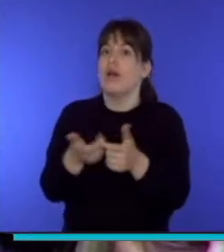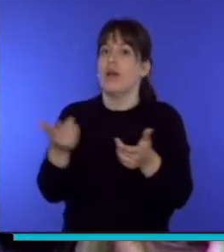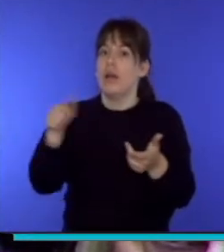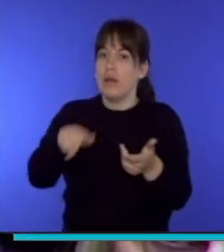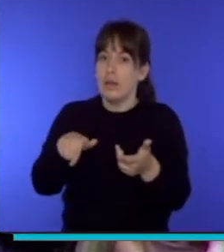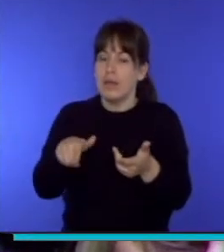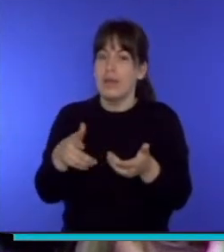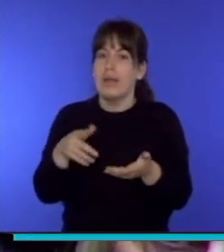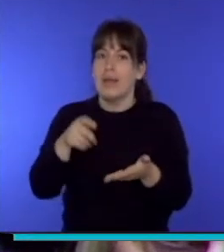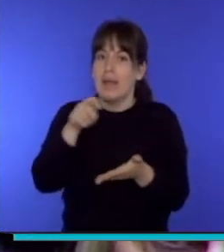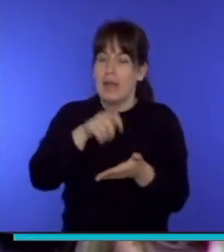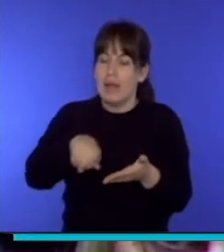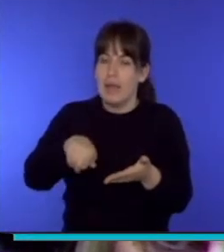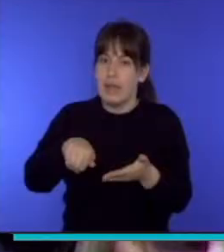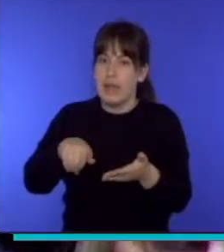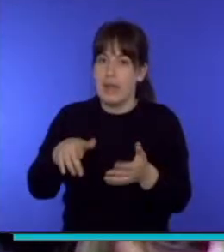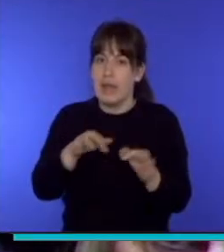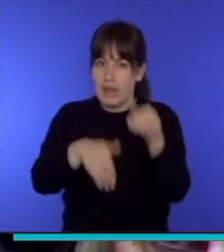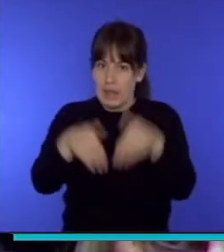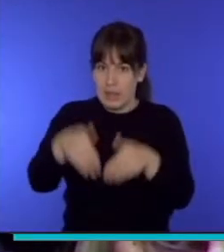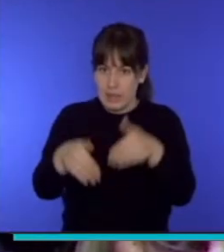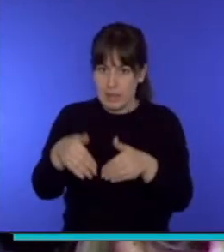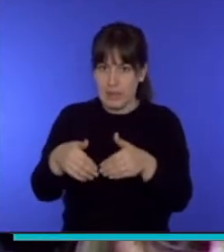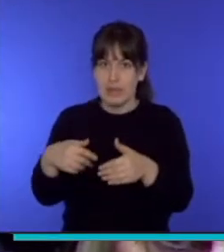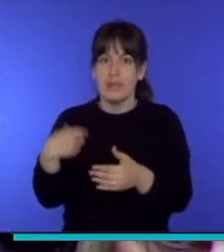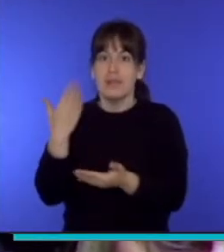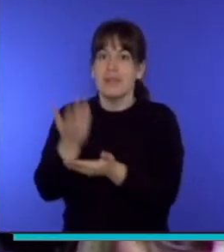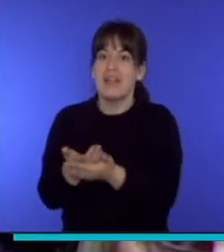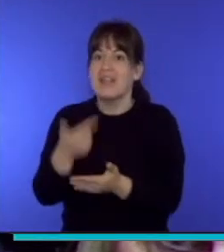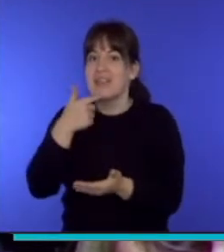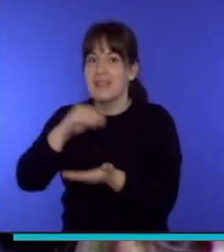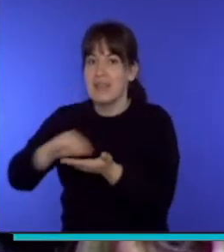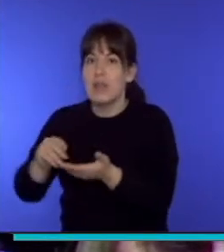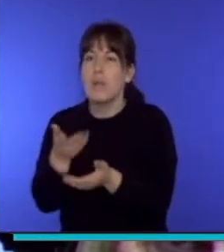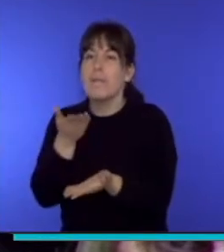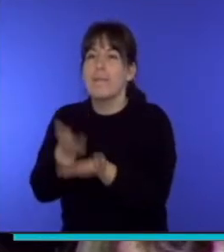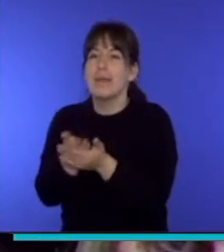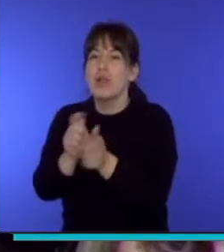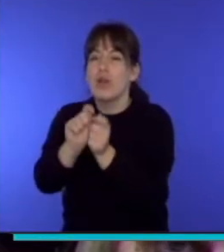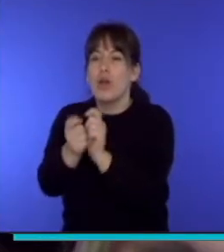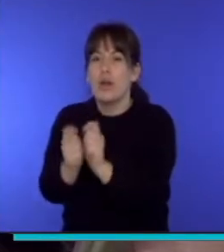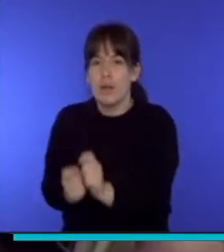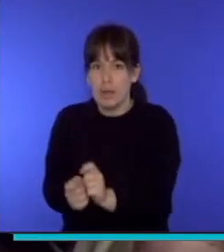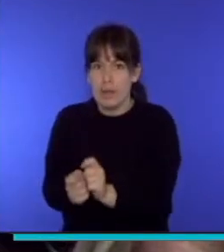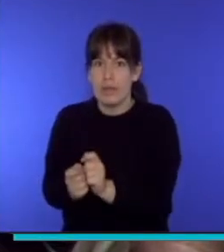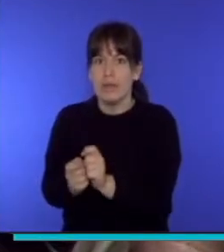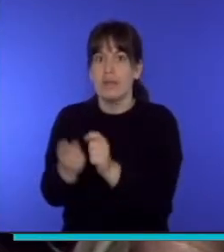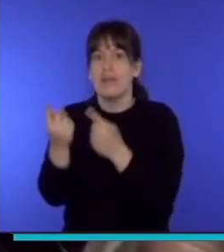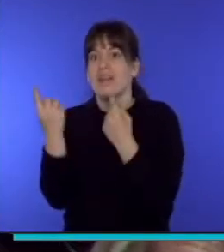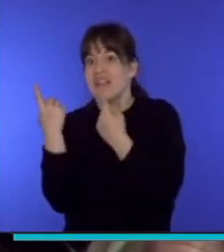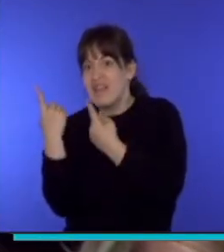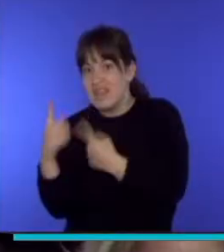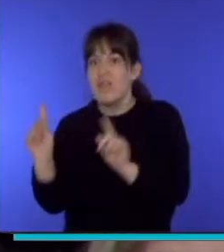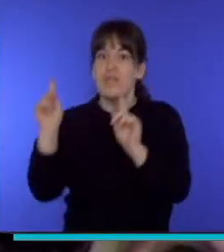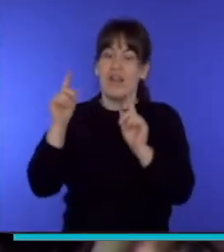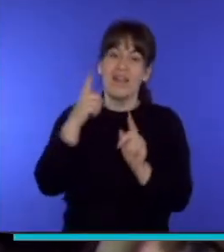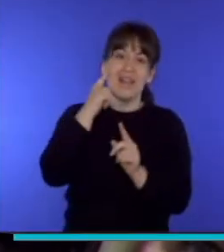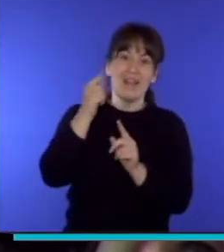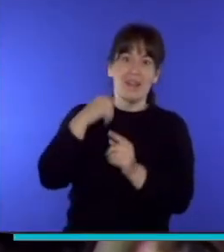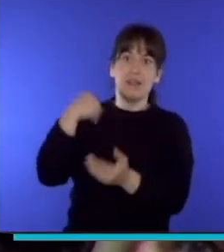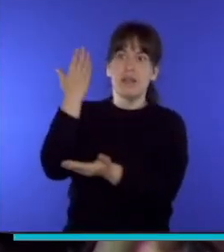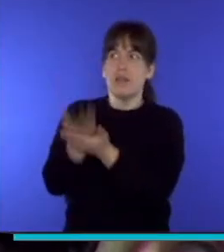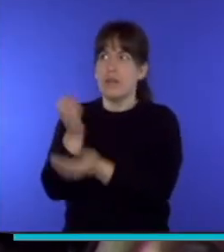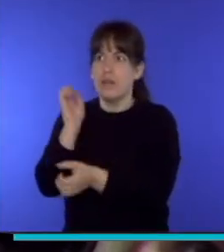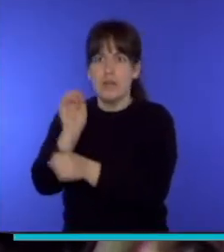llegaron antes de que el Senado trate el proyecto de ley pidiendo una modificación en el cronograma que era distinto al que había enviado el gobernador en ese